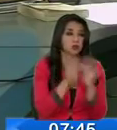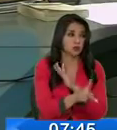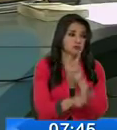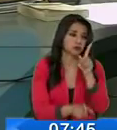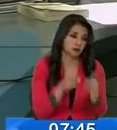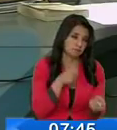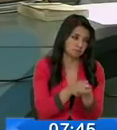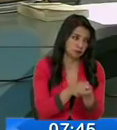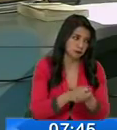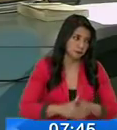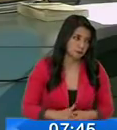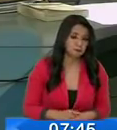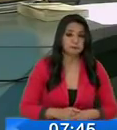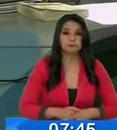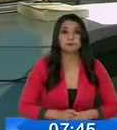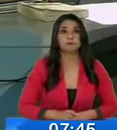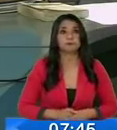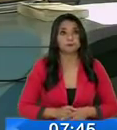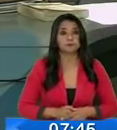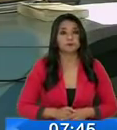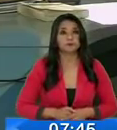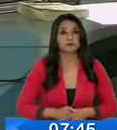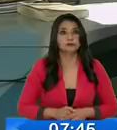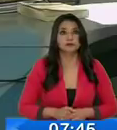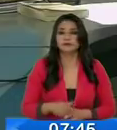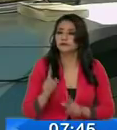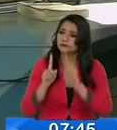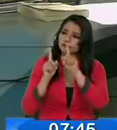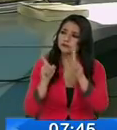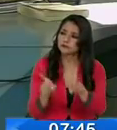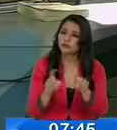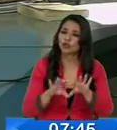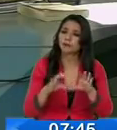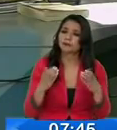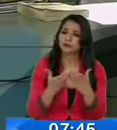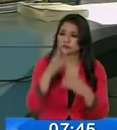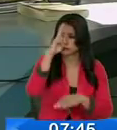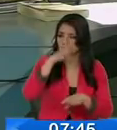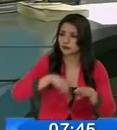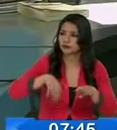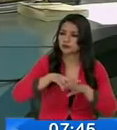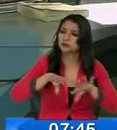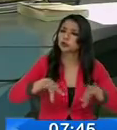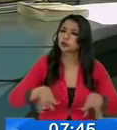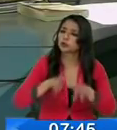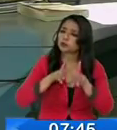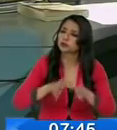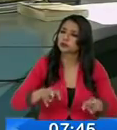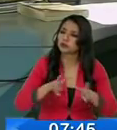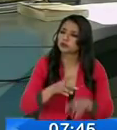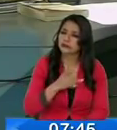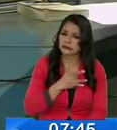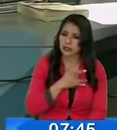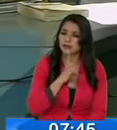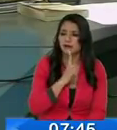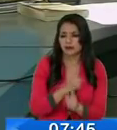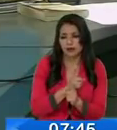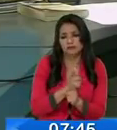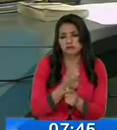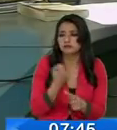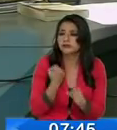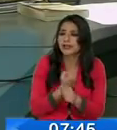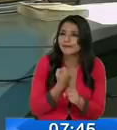ciudadano. Bueno, ¿no sienten ustedes en la Comisión Nacional Anticorrupción que es un trabajo cívico, pero que